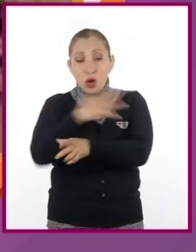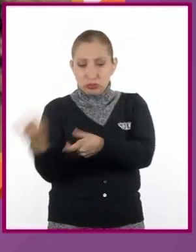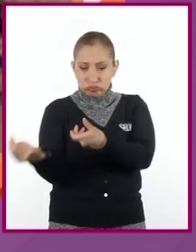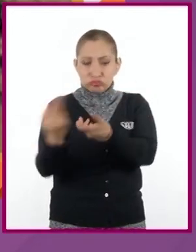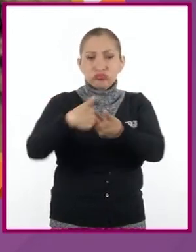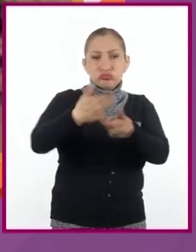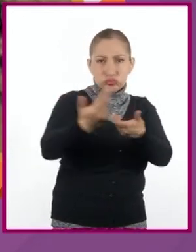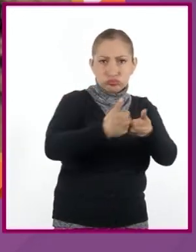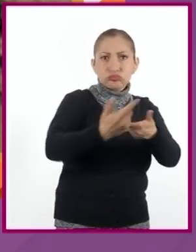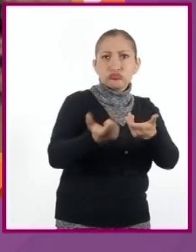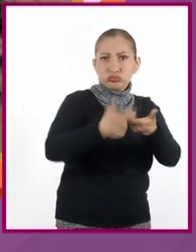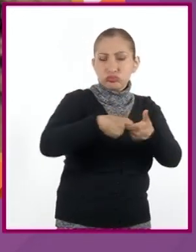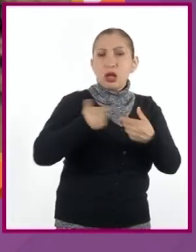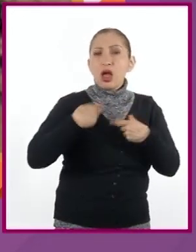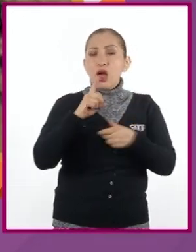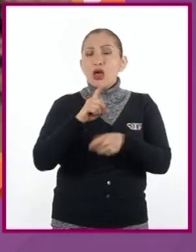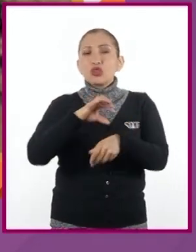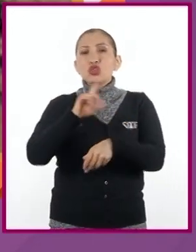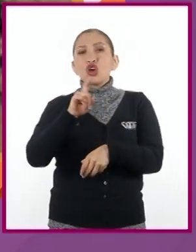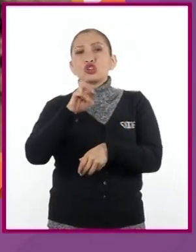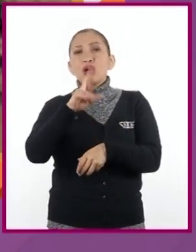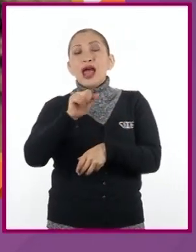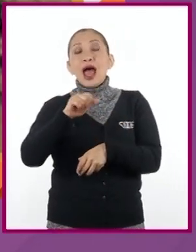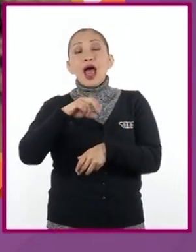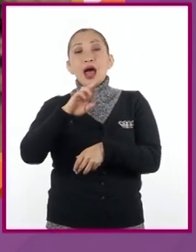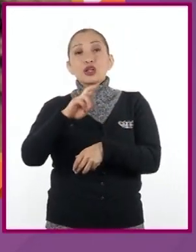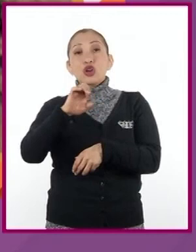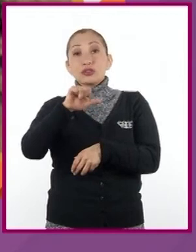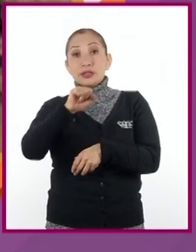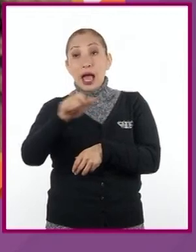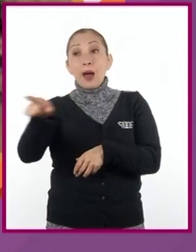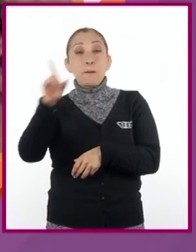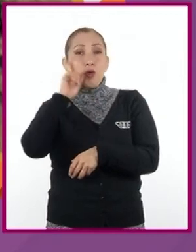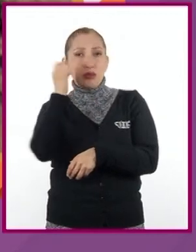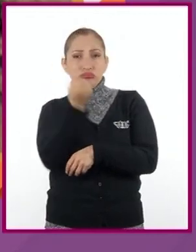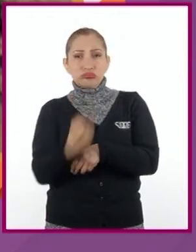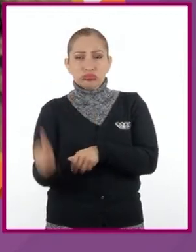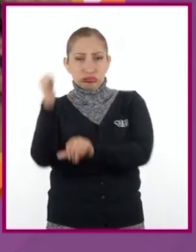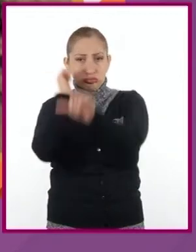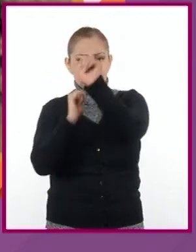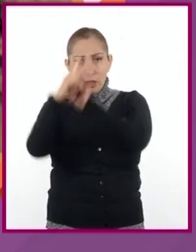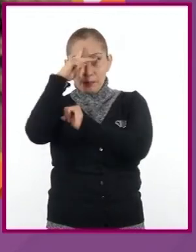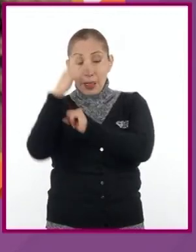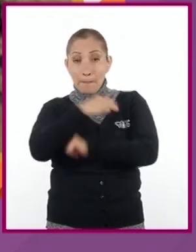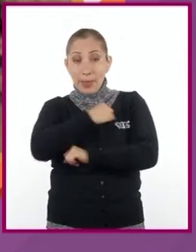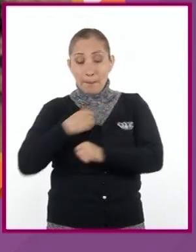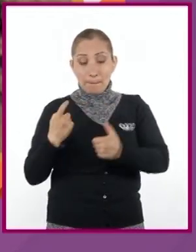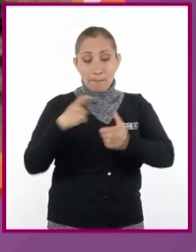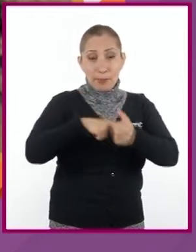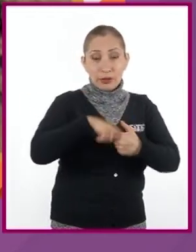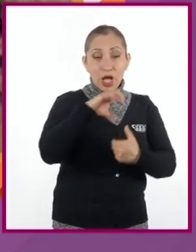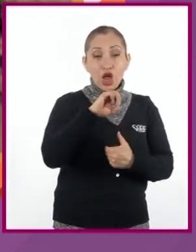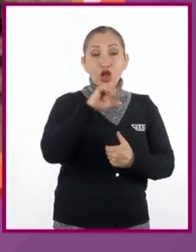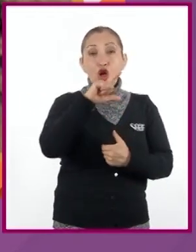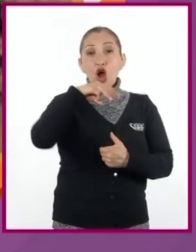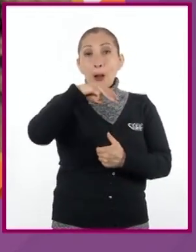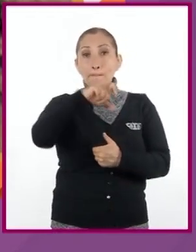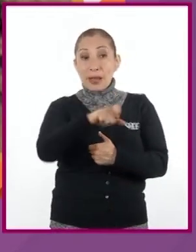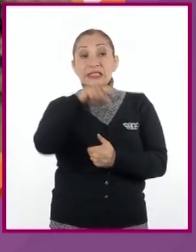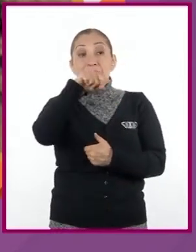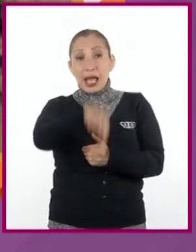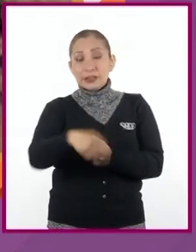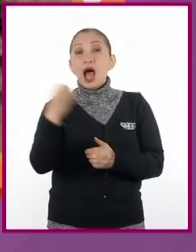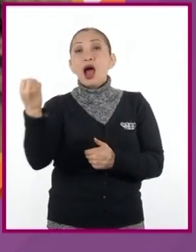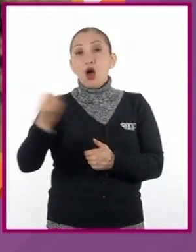incluyente, afirmó la doctora Linda Rosa Manzanilla, arqueóloga mexicana, miembro del Colegio Nacional, quien impartió